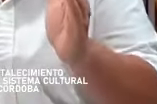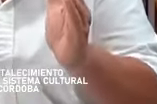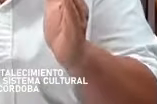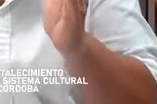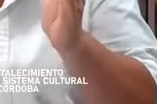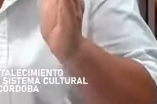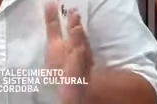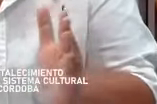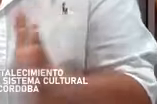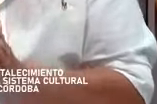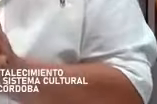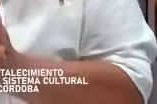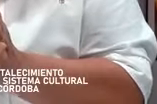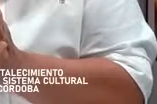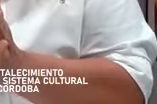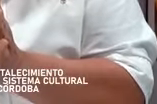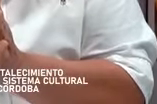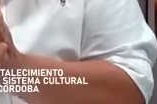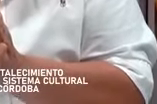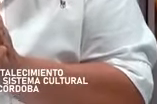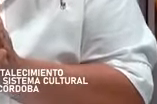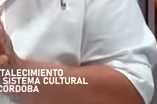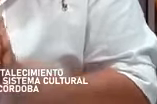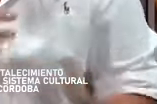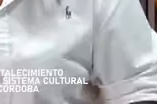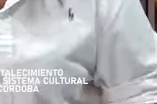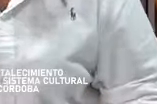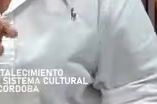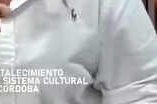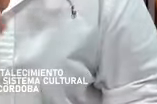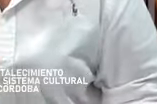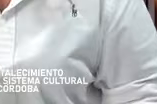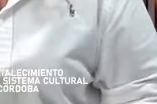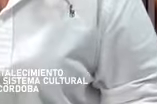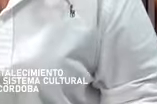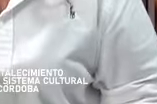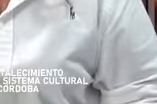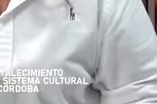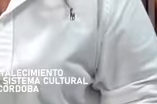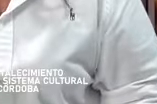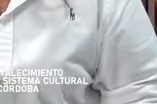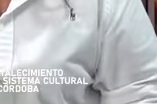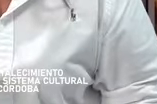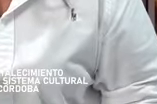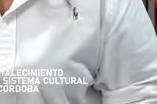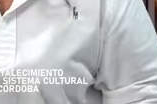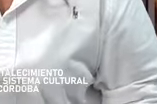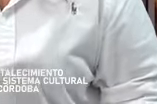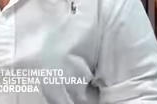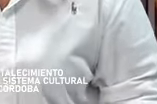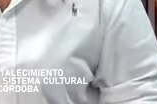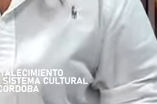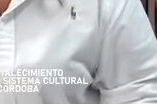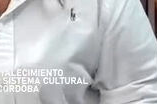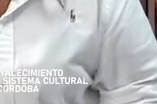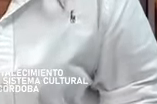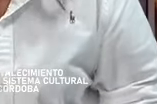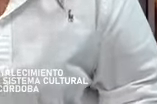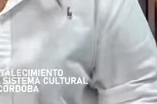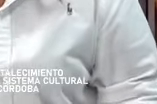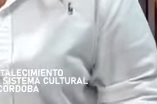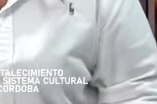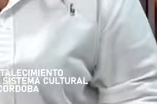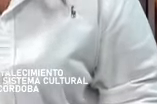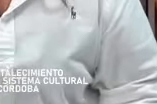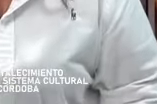la cultura es la base para la transformación social y convertir a Córdoba en un departamento naranja, el cual genere